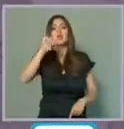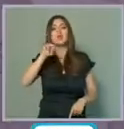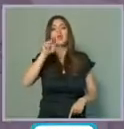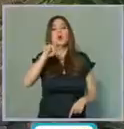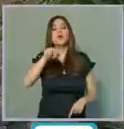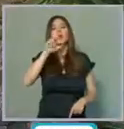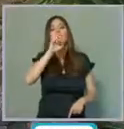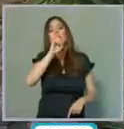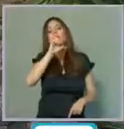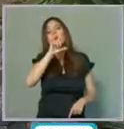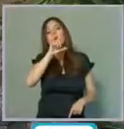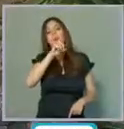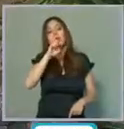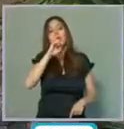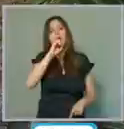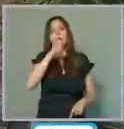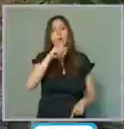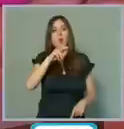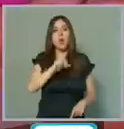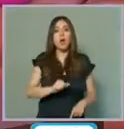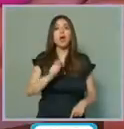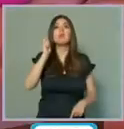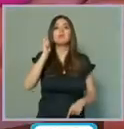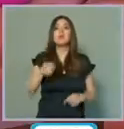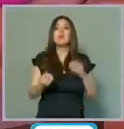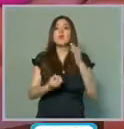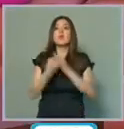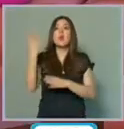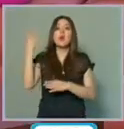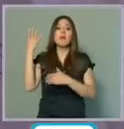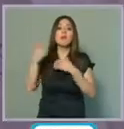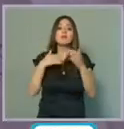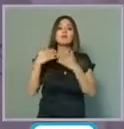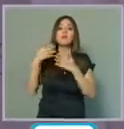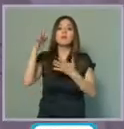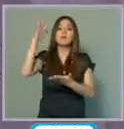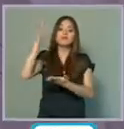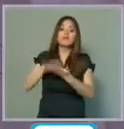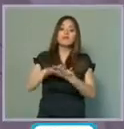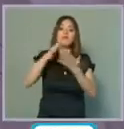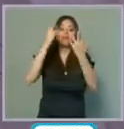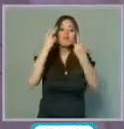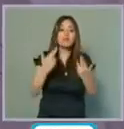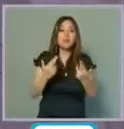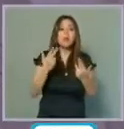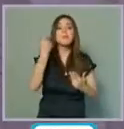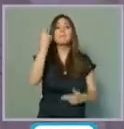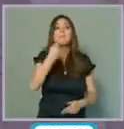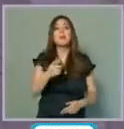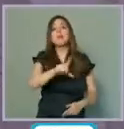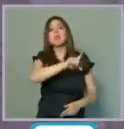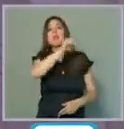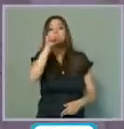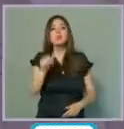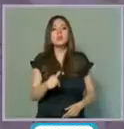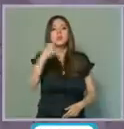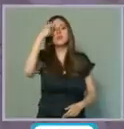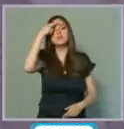era inexpugnable porque las nuevas tecnologías lo habían destrozado. Y al final México tiene que